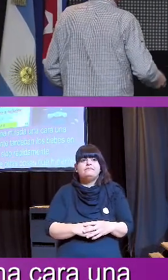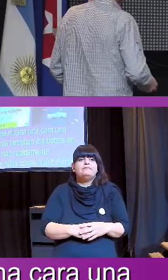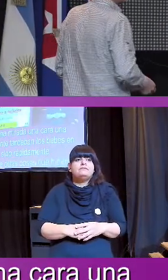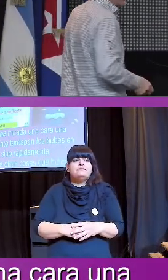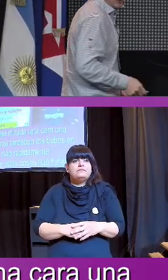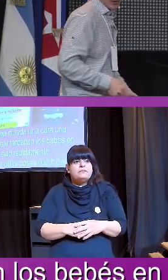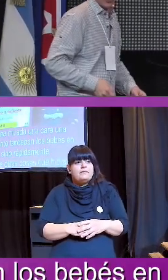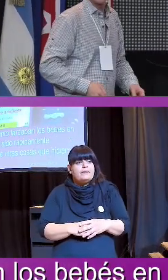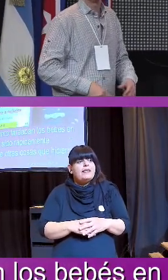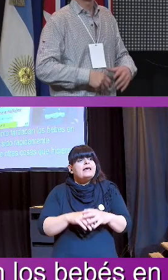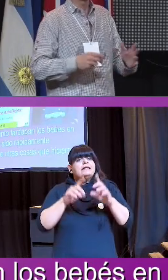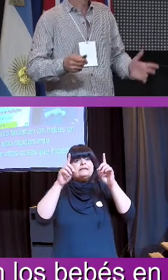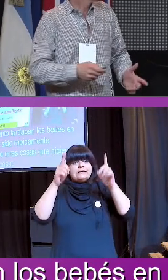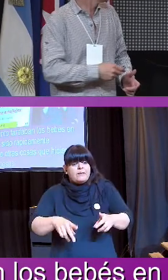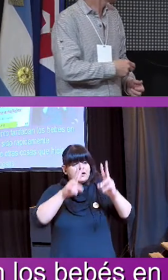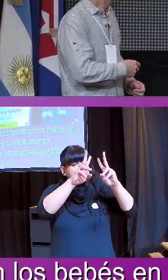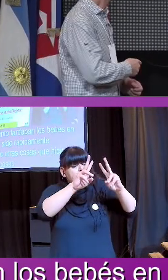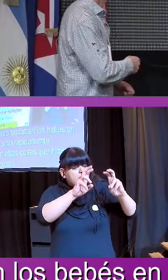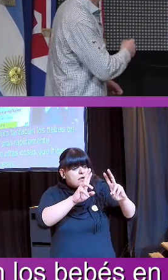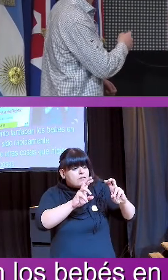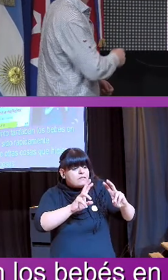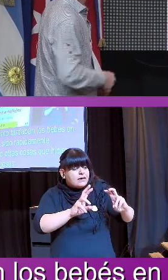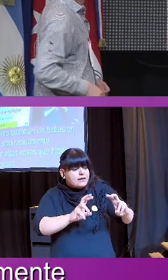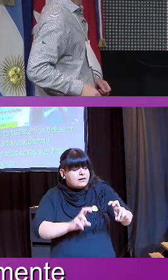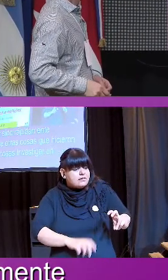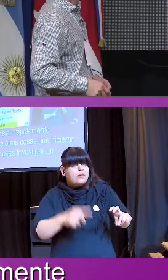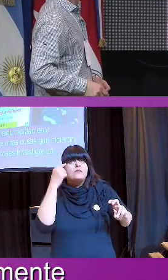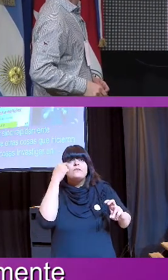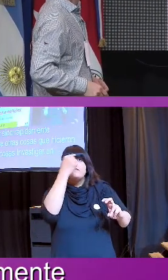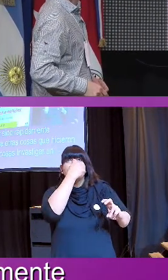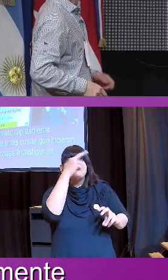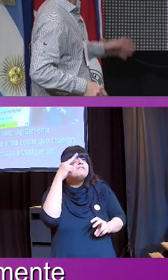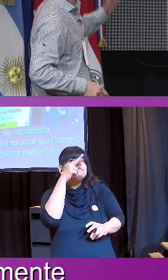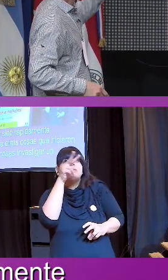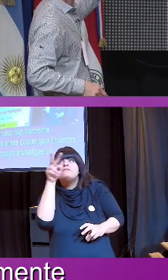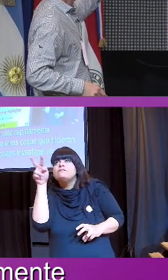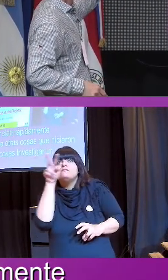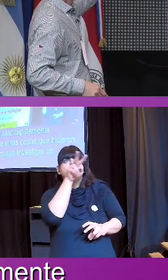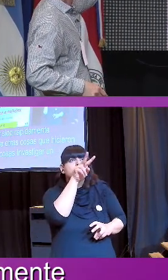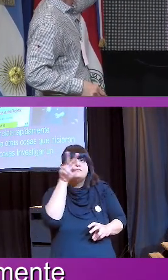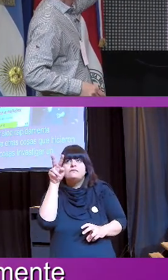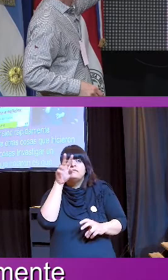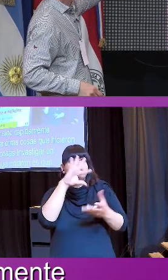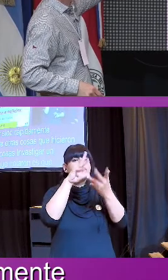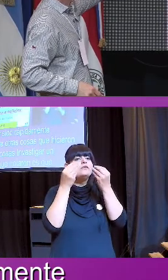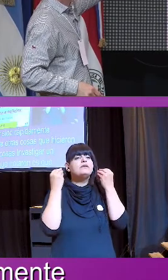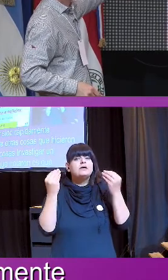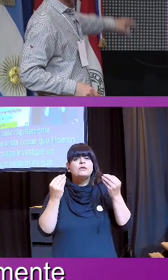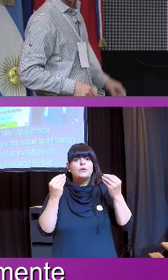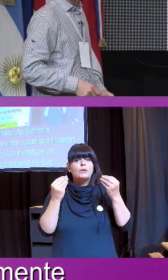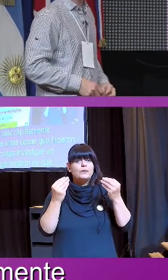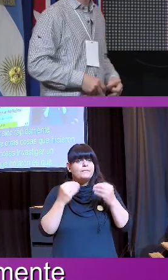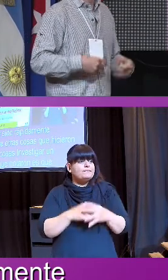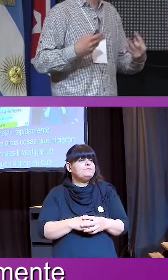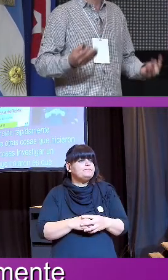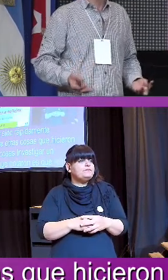También fueron descartando otras cosas, investigaron un montón de cosas de la mirada. Lo que notaron es que